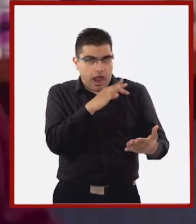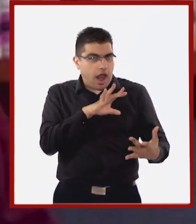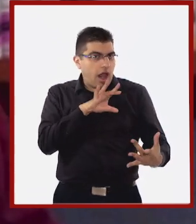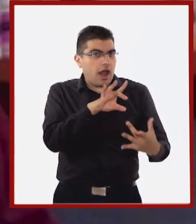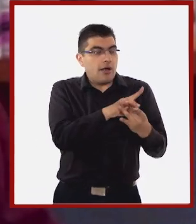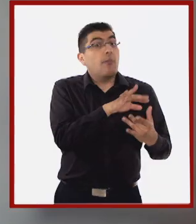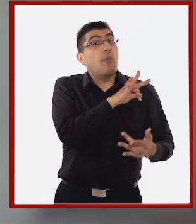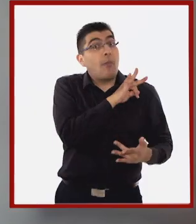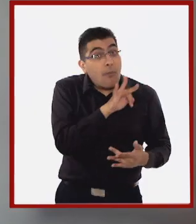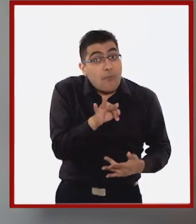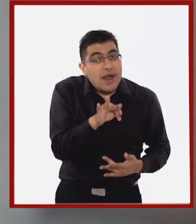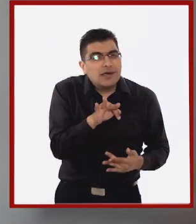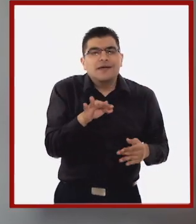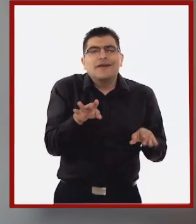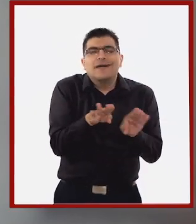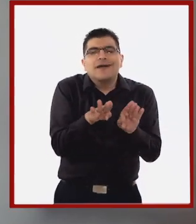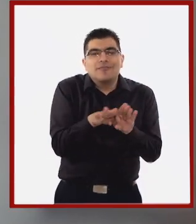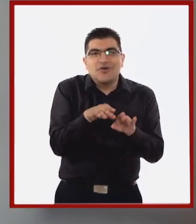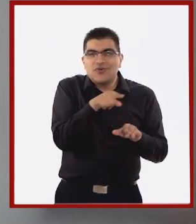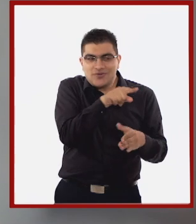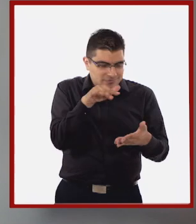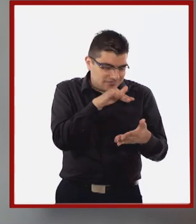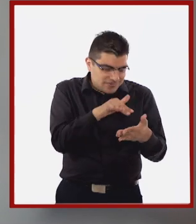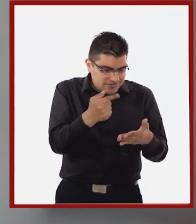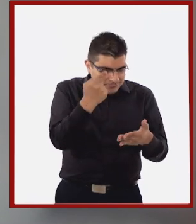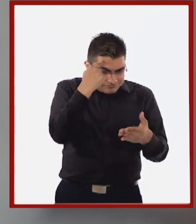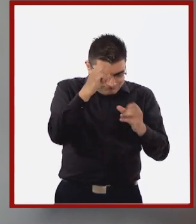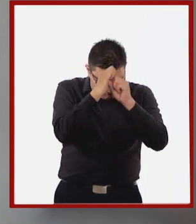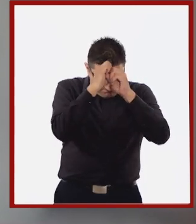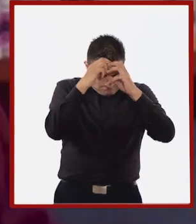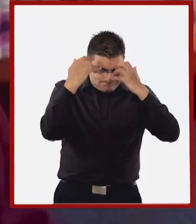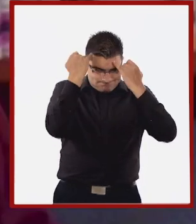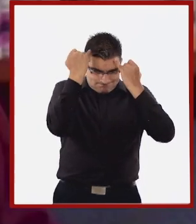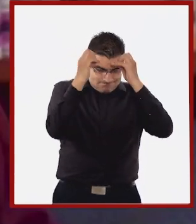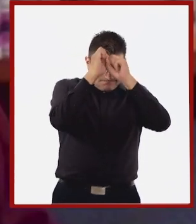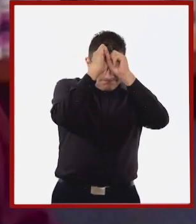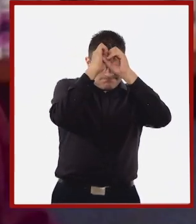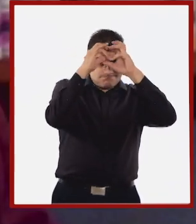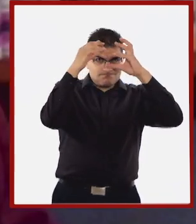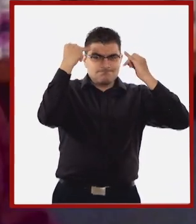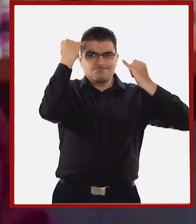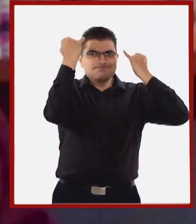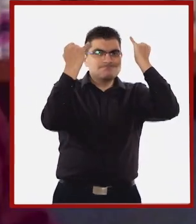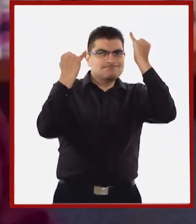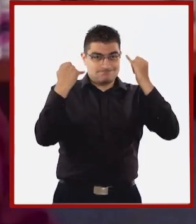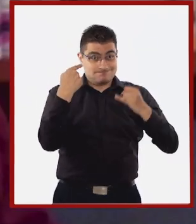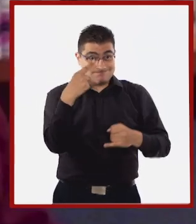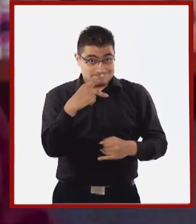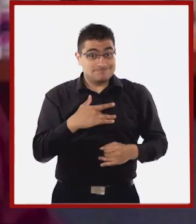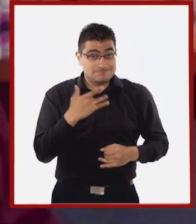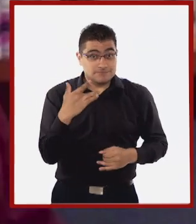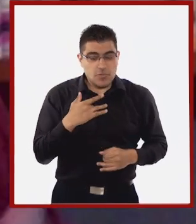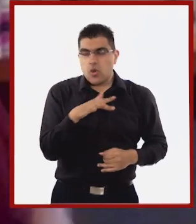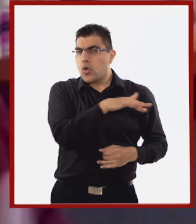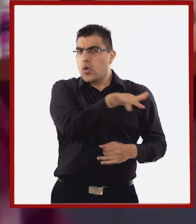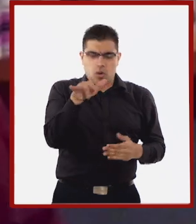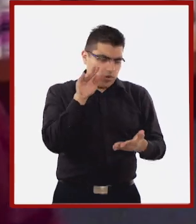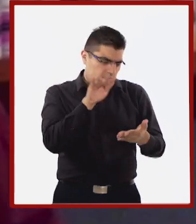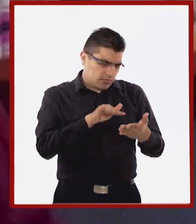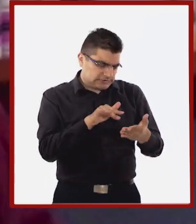tiene que ver con el ejercicio de la imaginación del que hablaba yo antes, y sobre todo con la capacidad que tiene uno